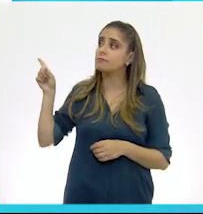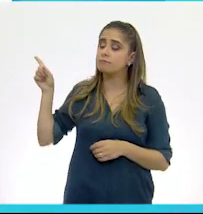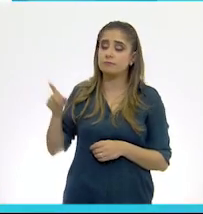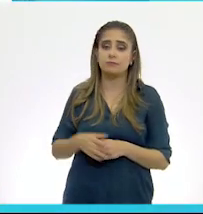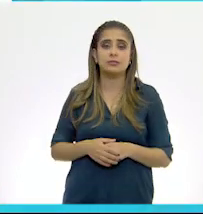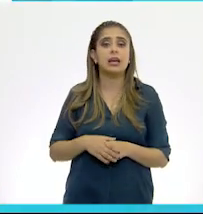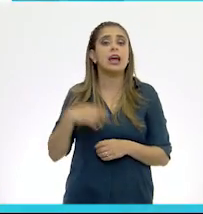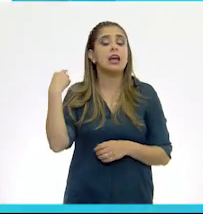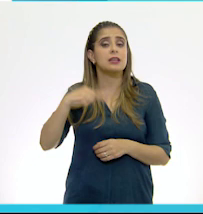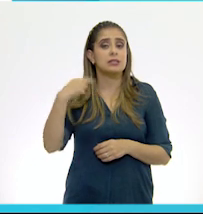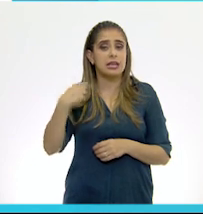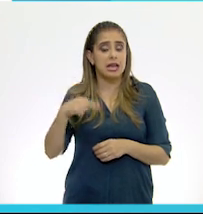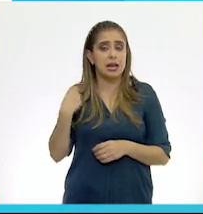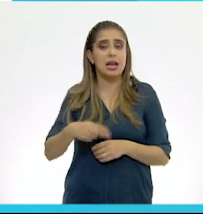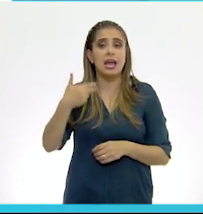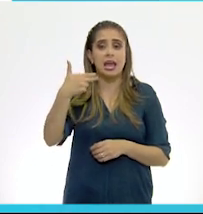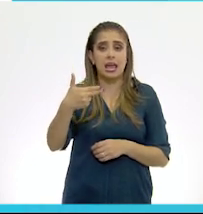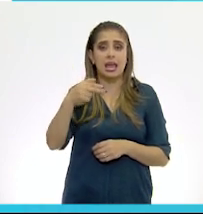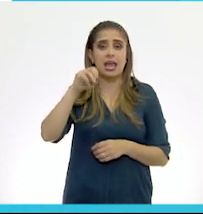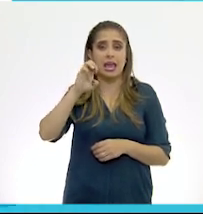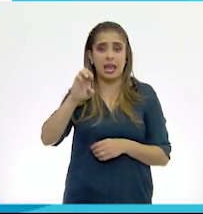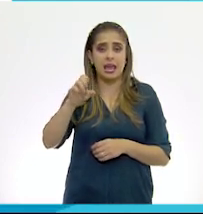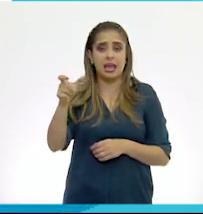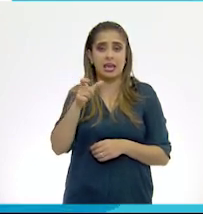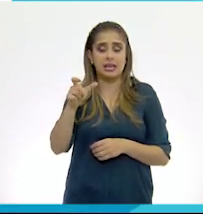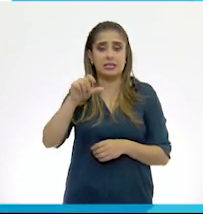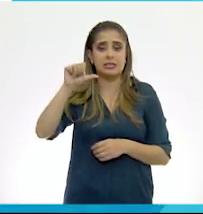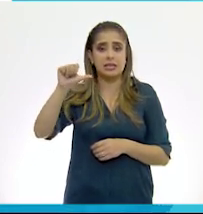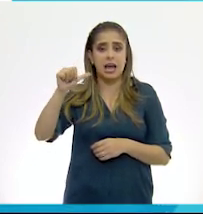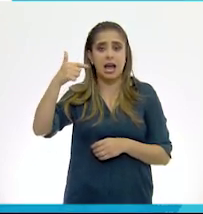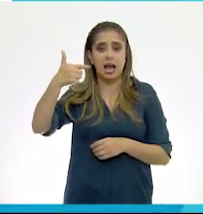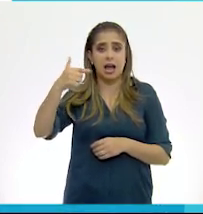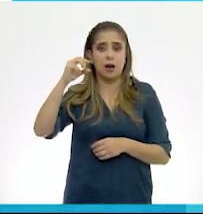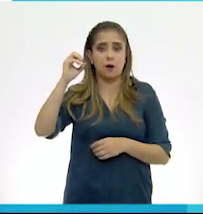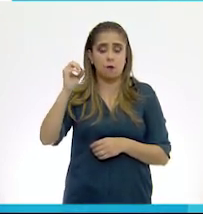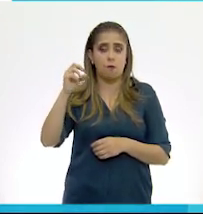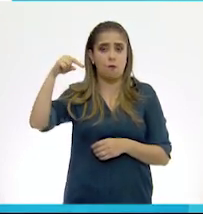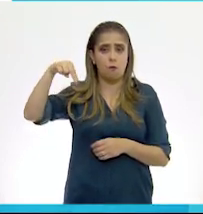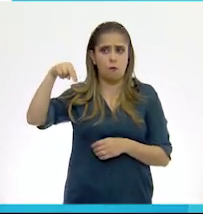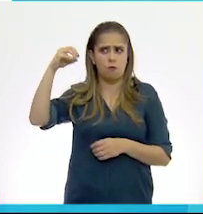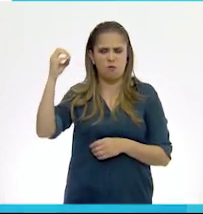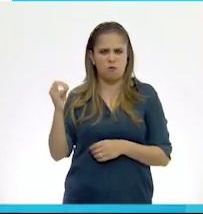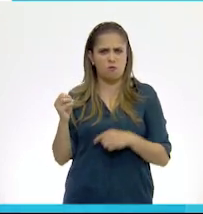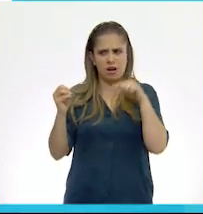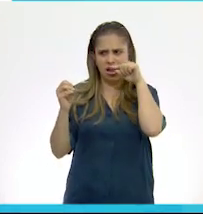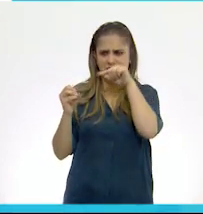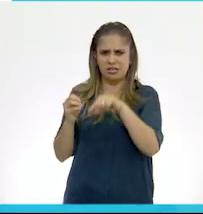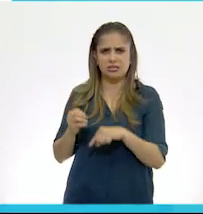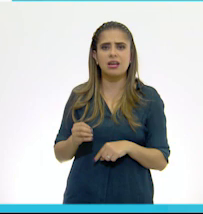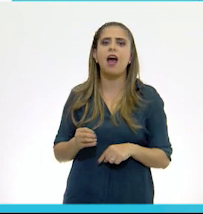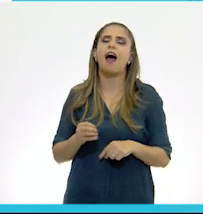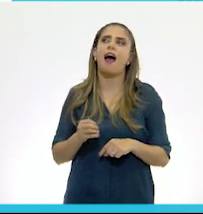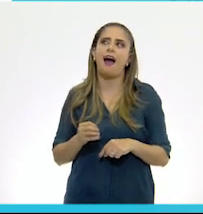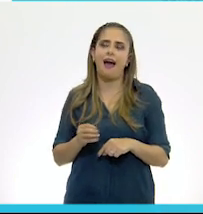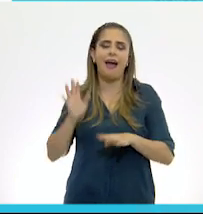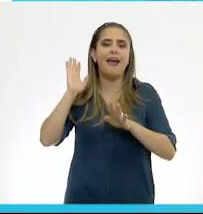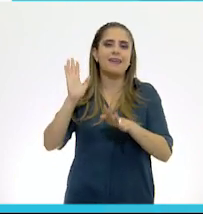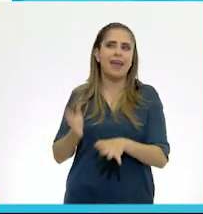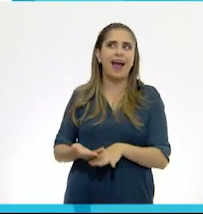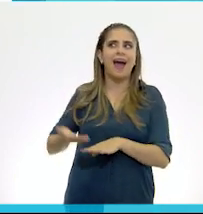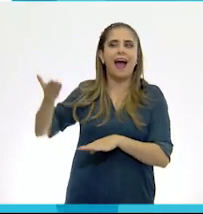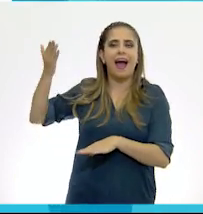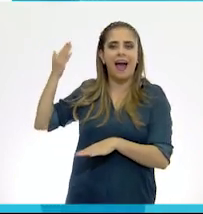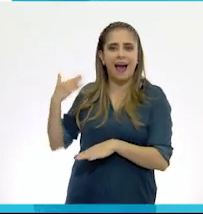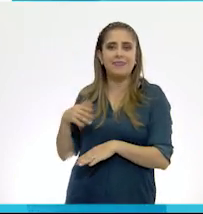Oscar? Esa figura se llama hexágono. ¿Y sabes por qué lo recuerdo también? Porque desde un principio vimos